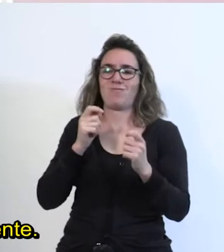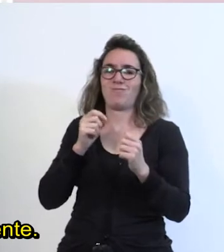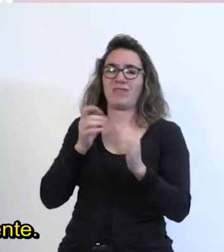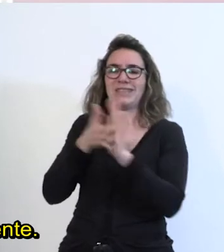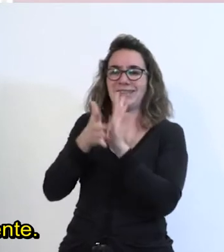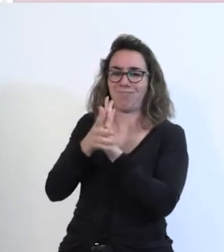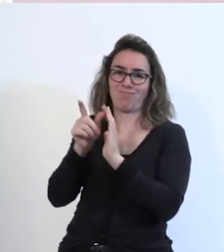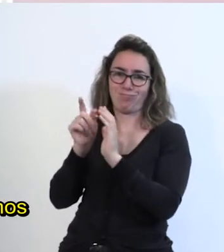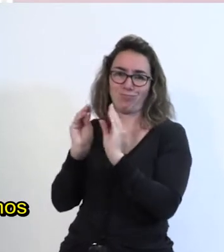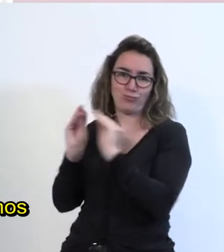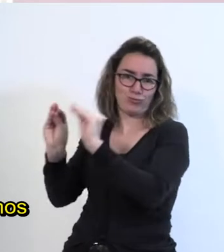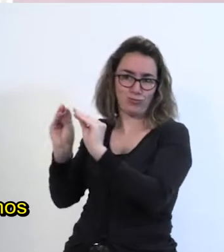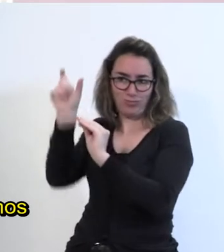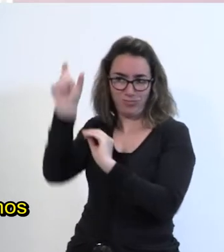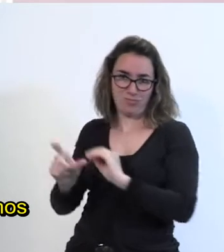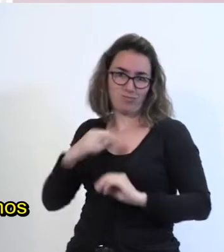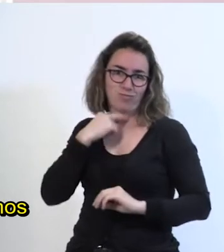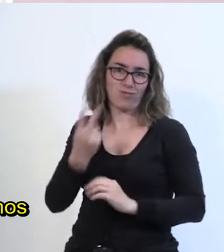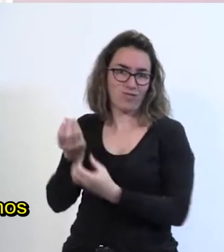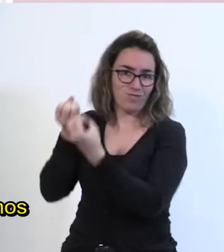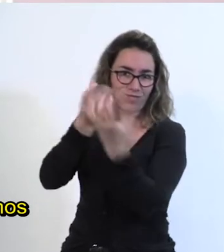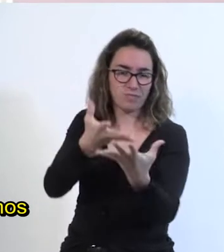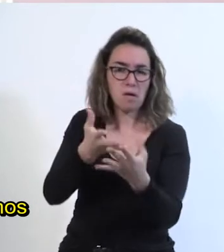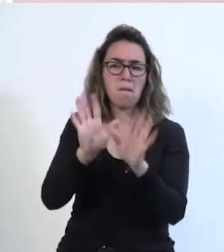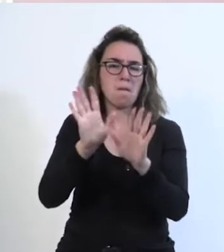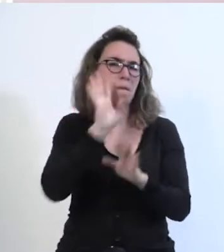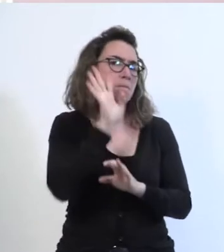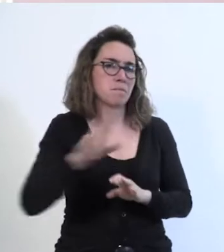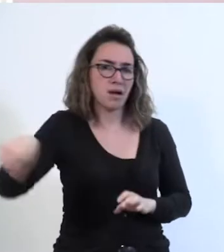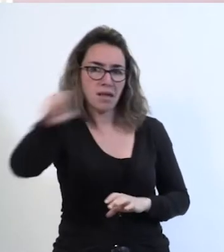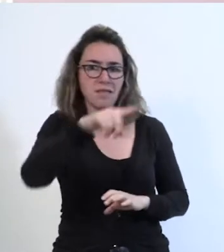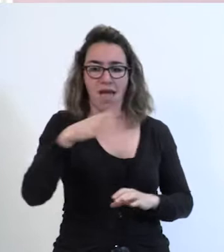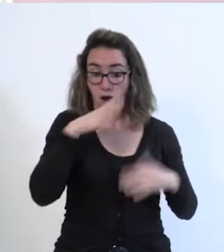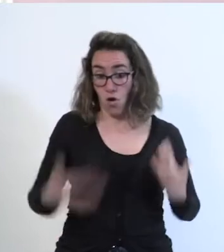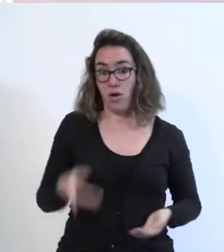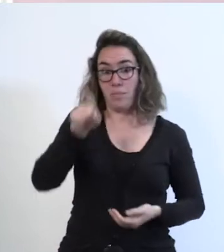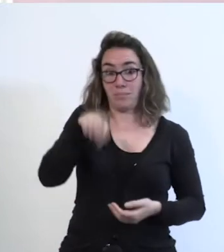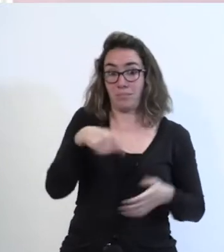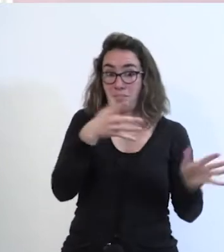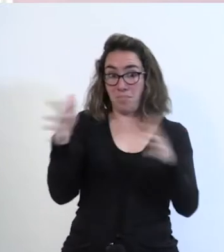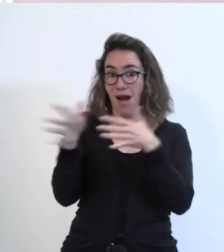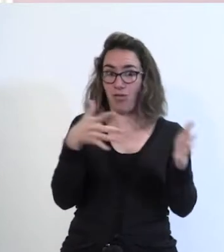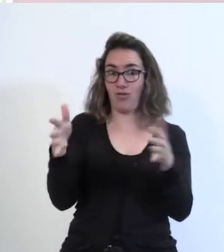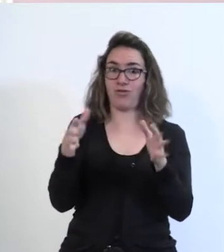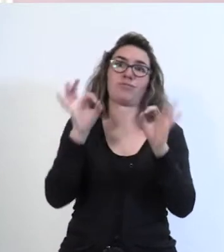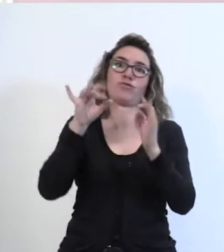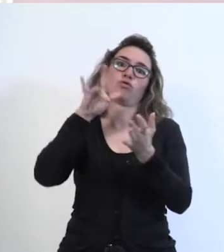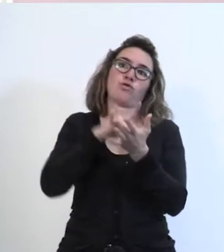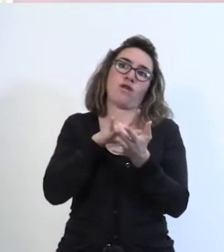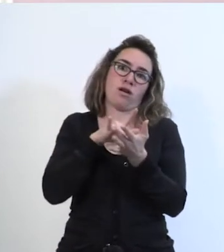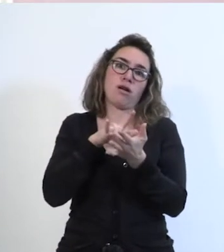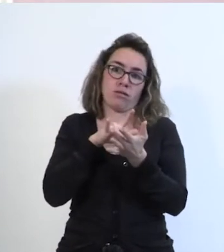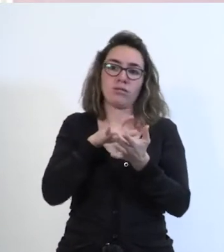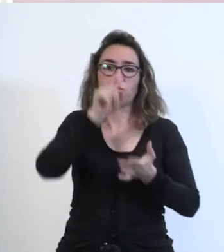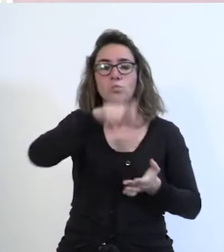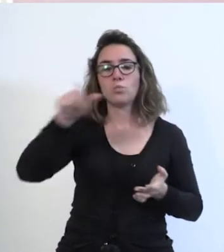quien nos las cuenten. Pero ¿qué te parece que empecemos por situándonos y aprovechando que estamos en el mes de marzo, en el que se sale a